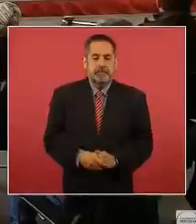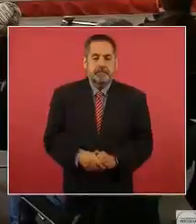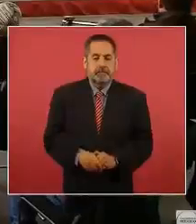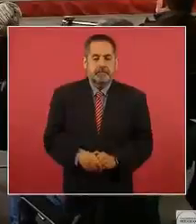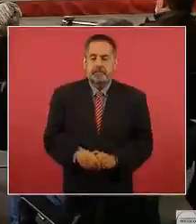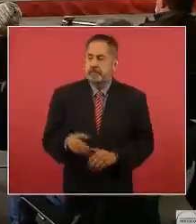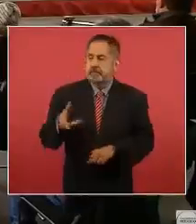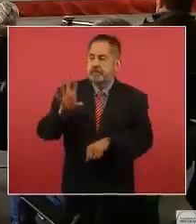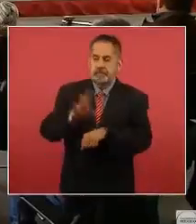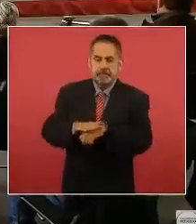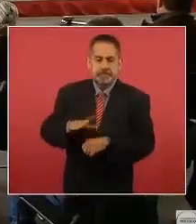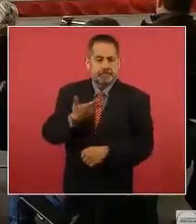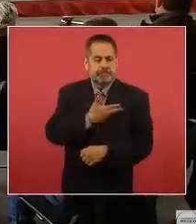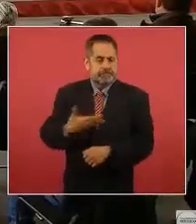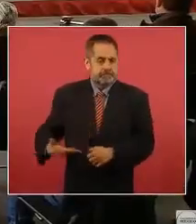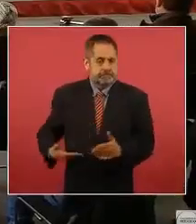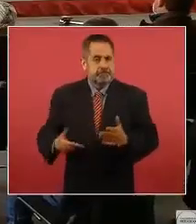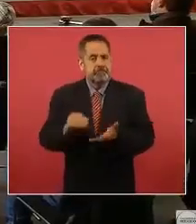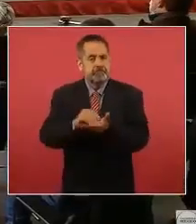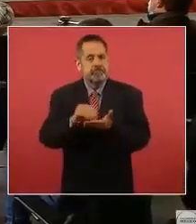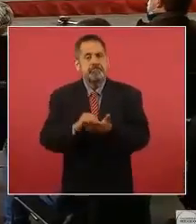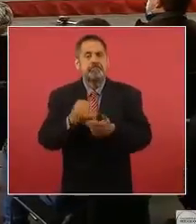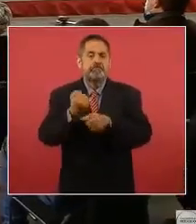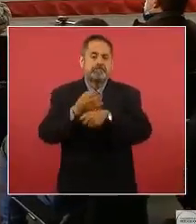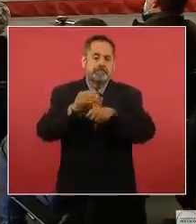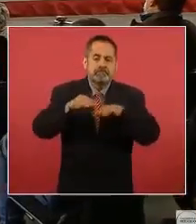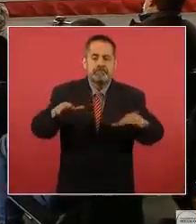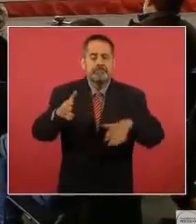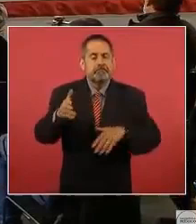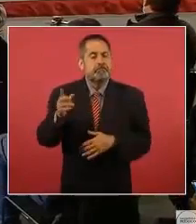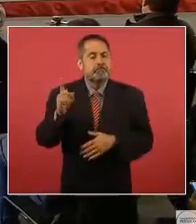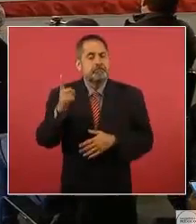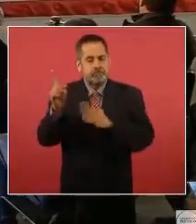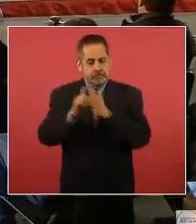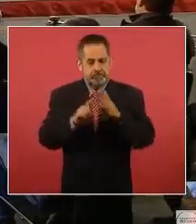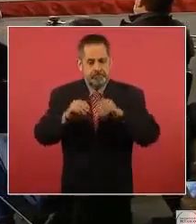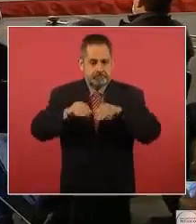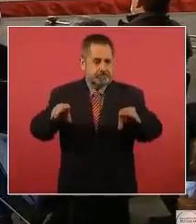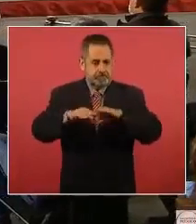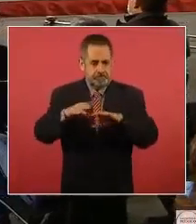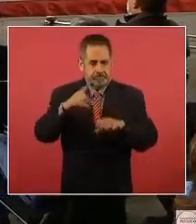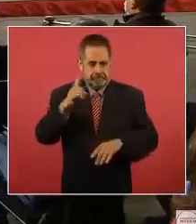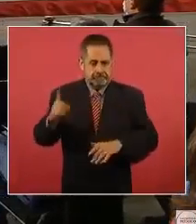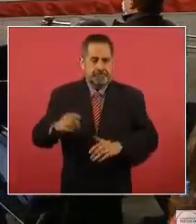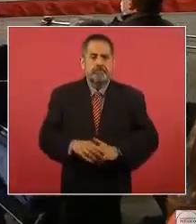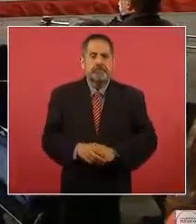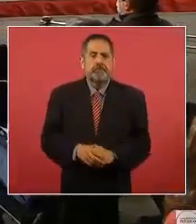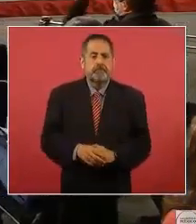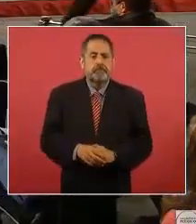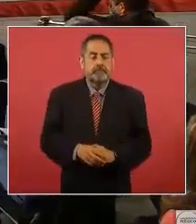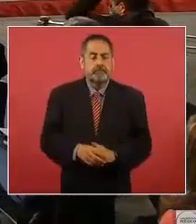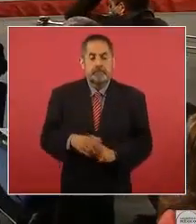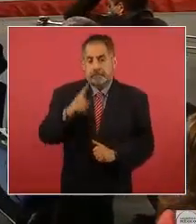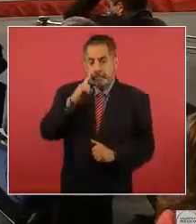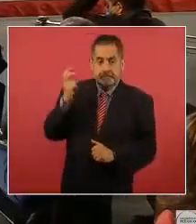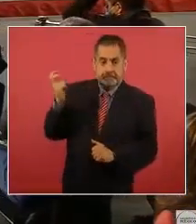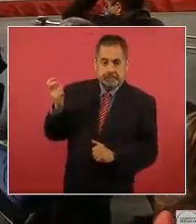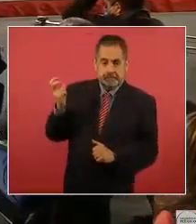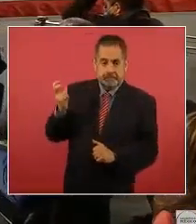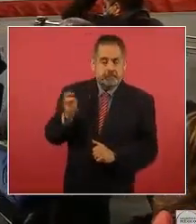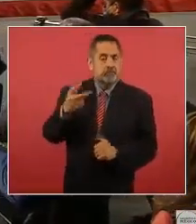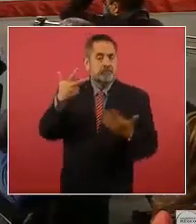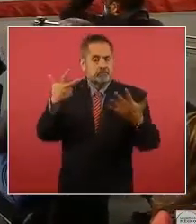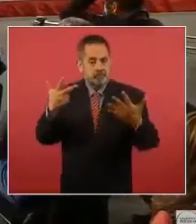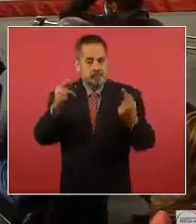con su permiso señor presidente continuamos con el informe mensual adelante por favor aquí tenemos otras ocho